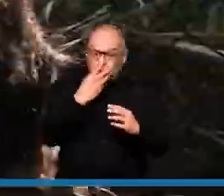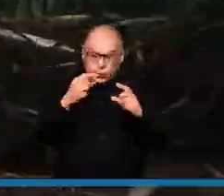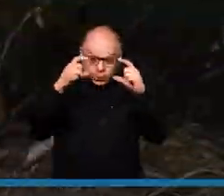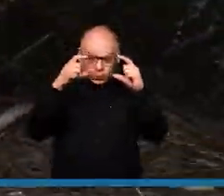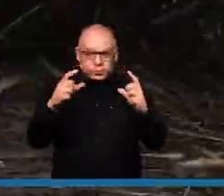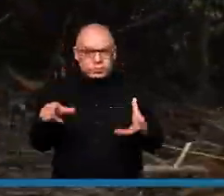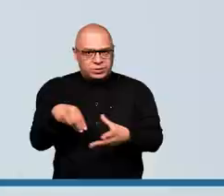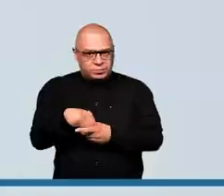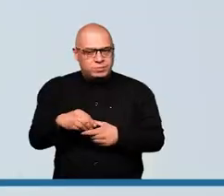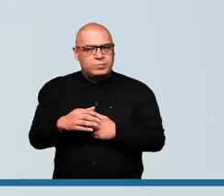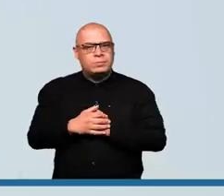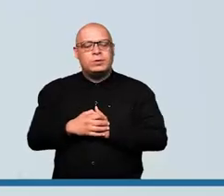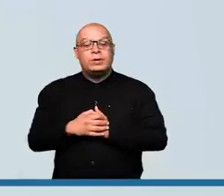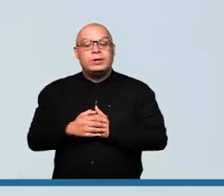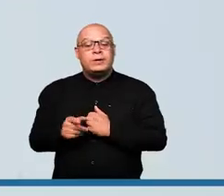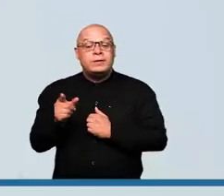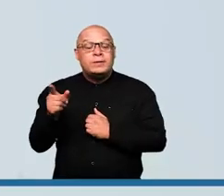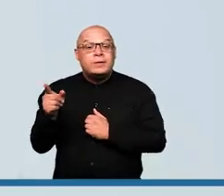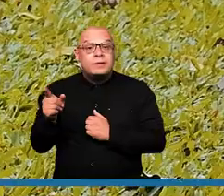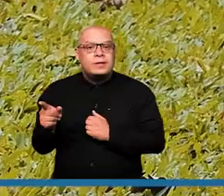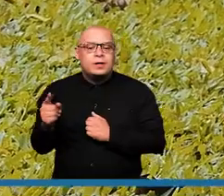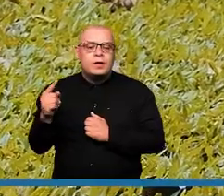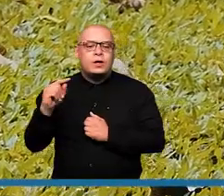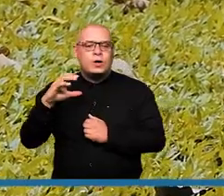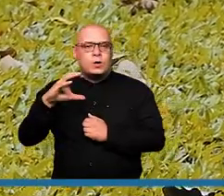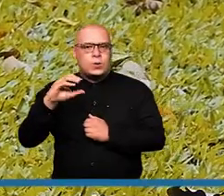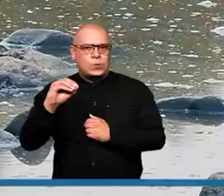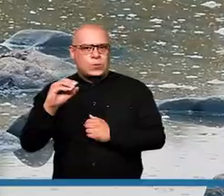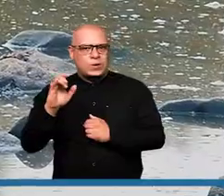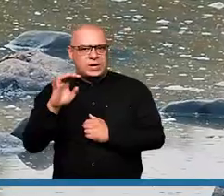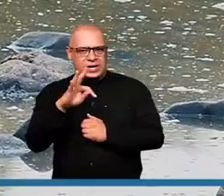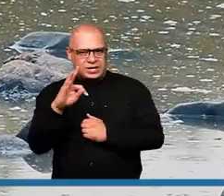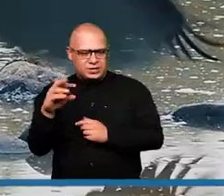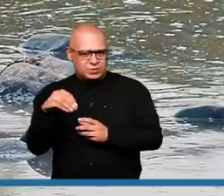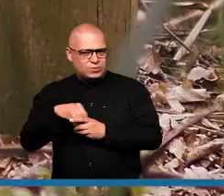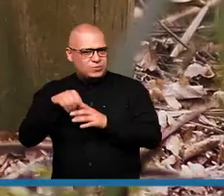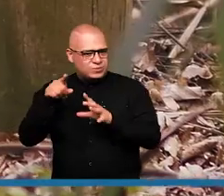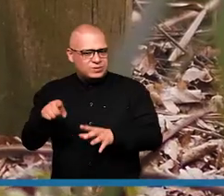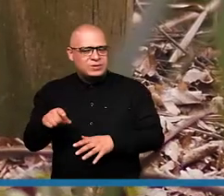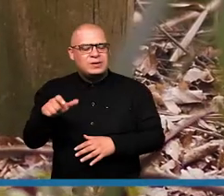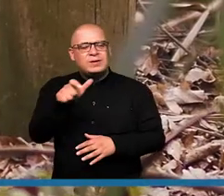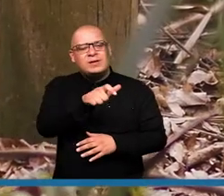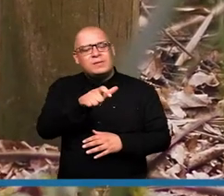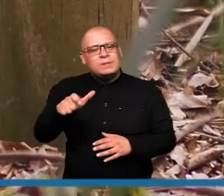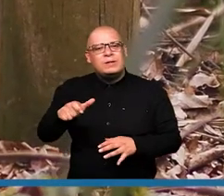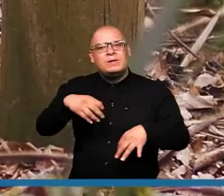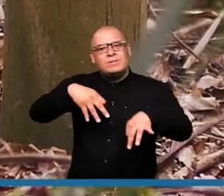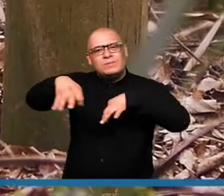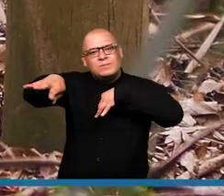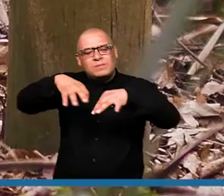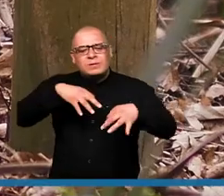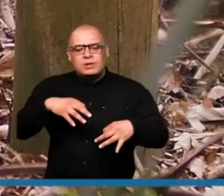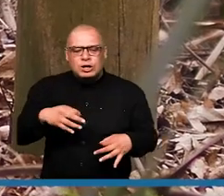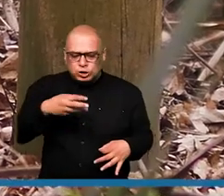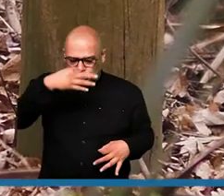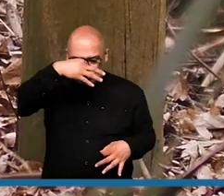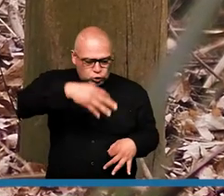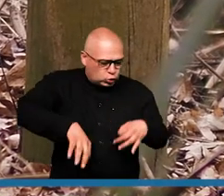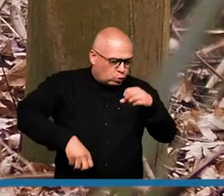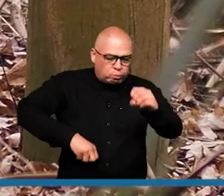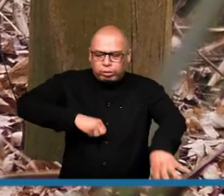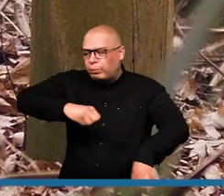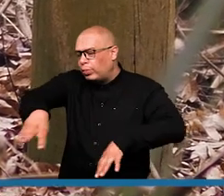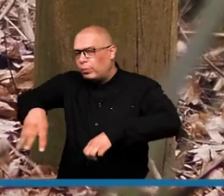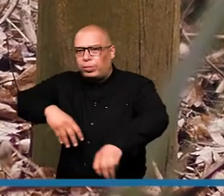La campaña de Operación Coquito busca sensibilizar a todos los ciudadanos frente a la gestión integral de los residuos sólidos. ¿Por qué? Porque